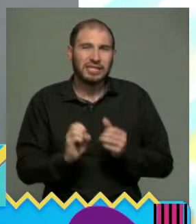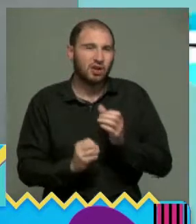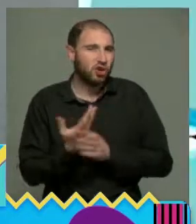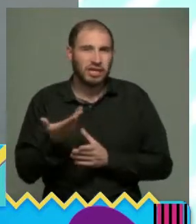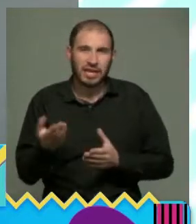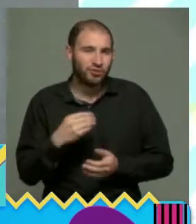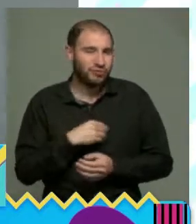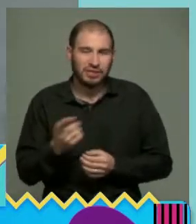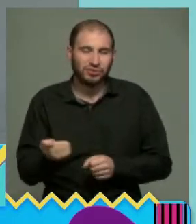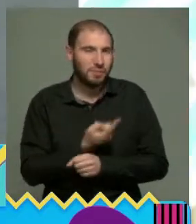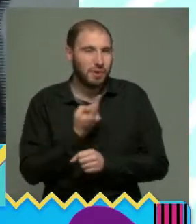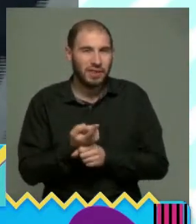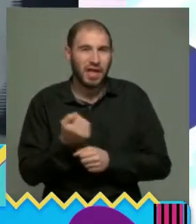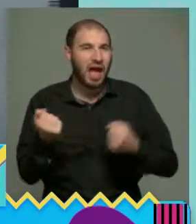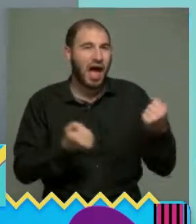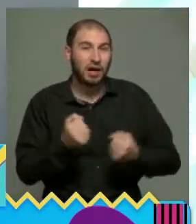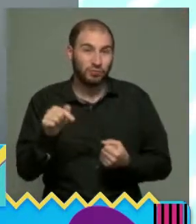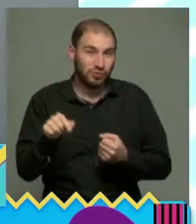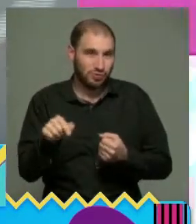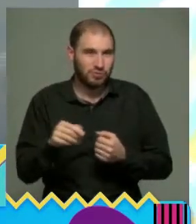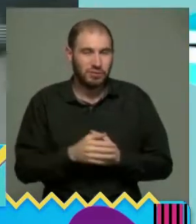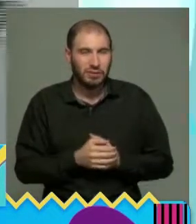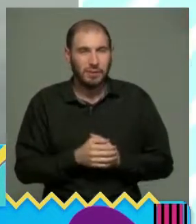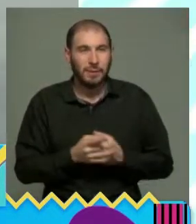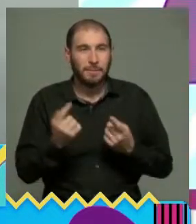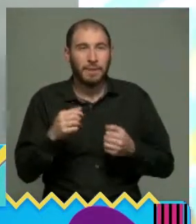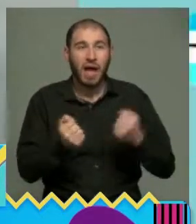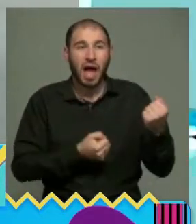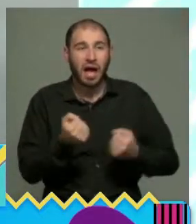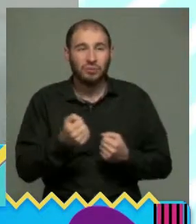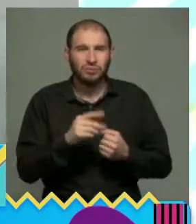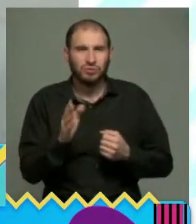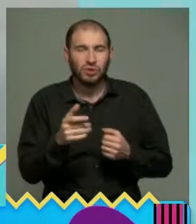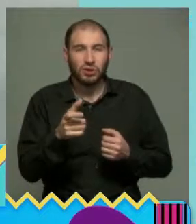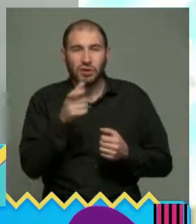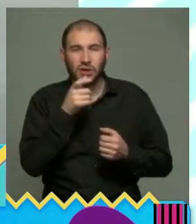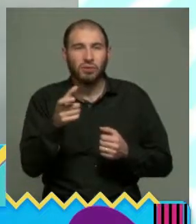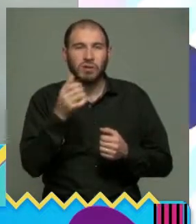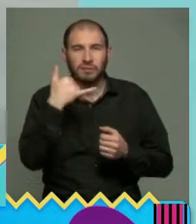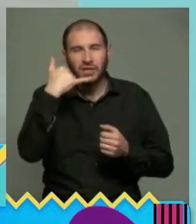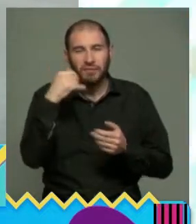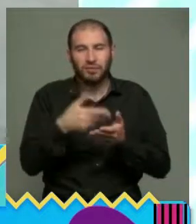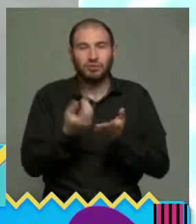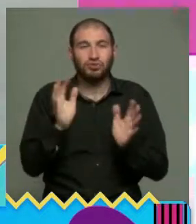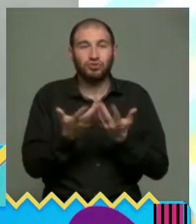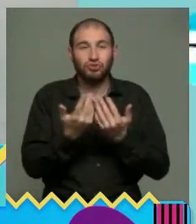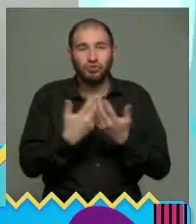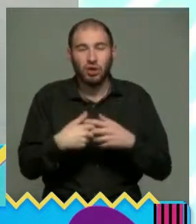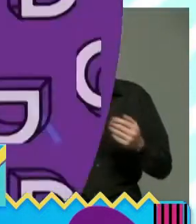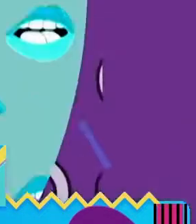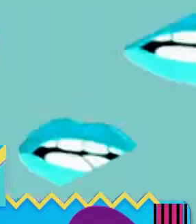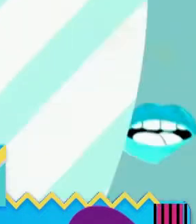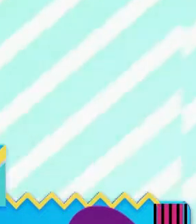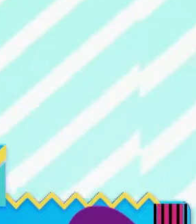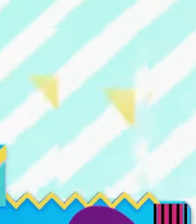tecnología, en el vehículo me refiero. Sí. Ahora, no hay vehículo que no venga con un contestador automático. Antes decían, no, si yo no llevo el